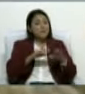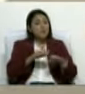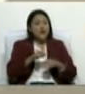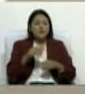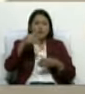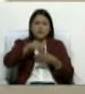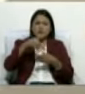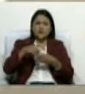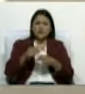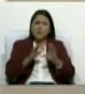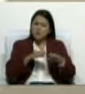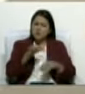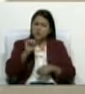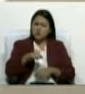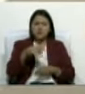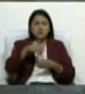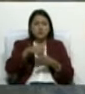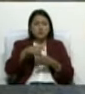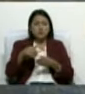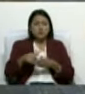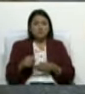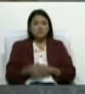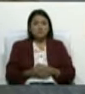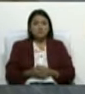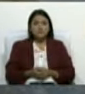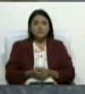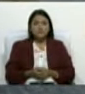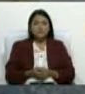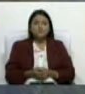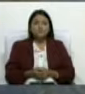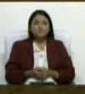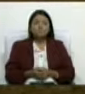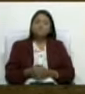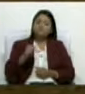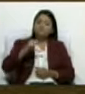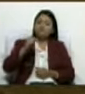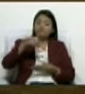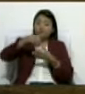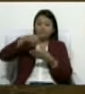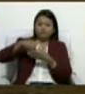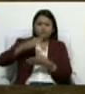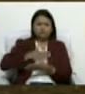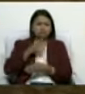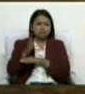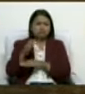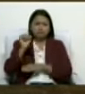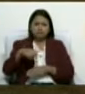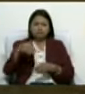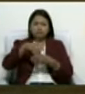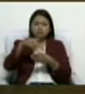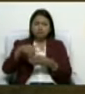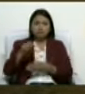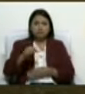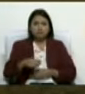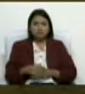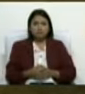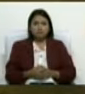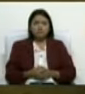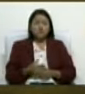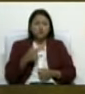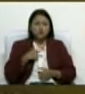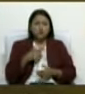para nuestro país, debemos defenderlo y apoyar y salir. Sí, si se hace una votación o algo, yo totalmente apoyaría